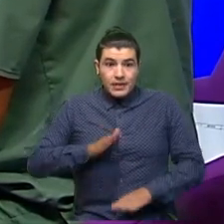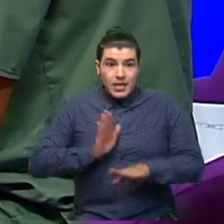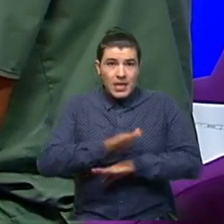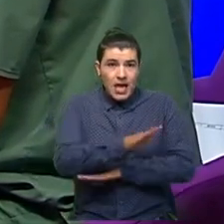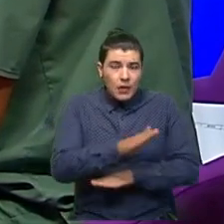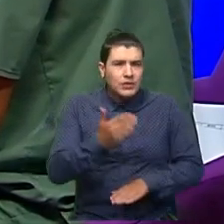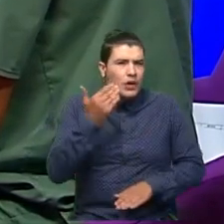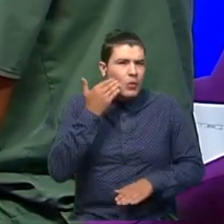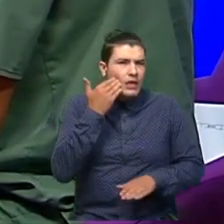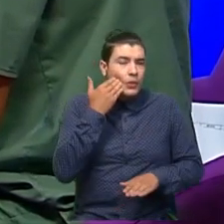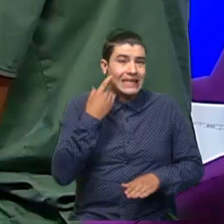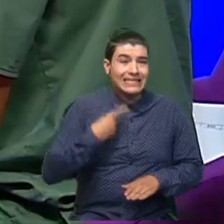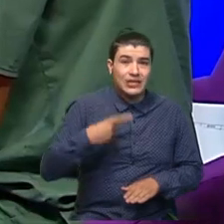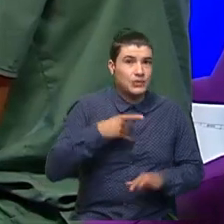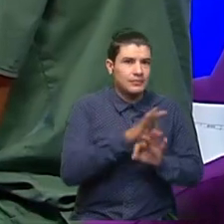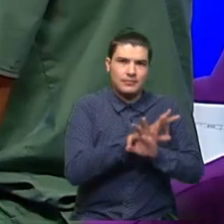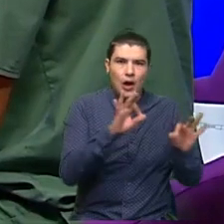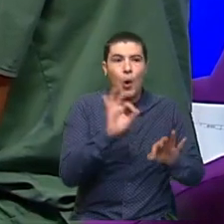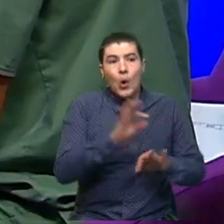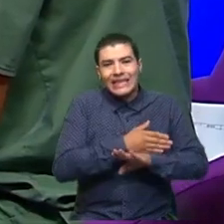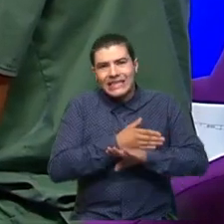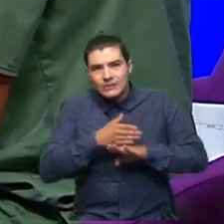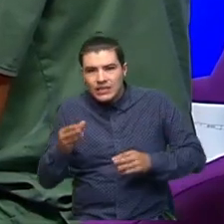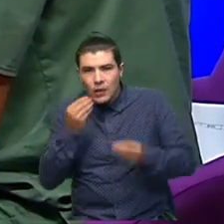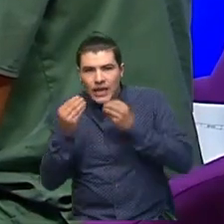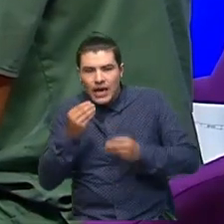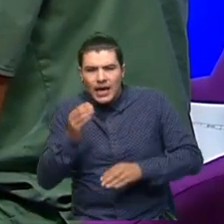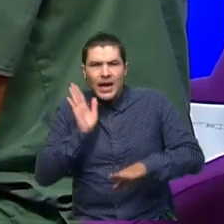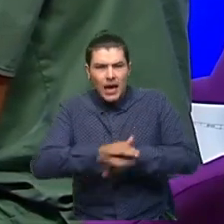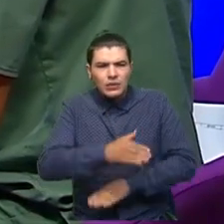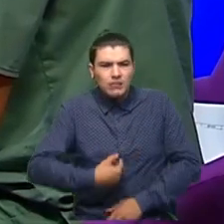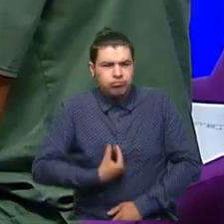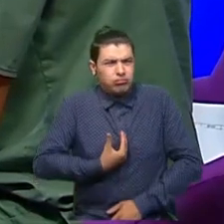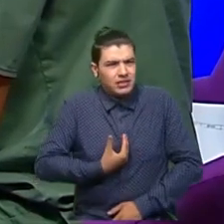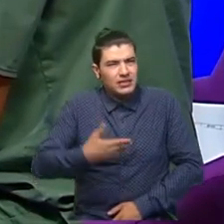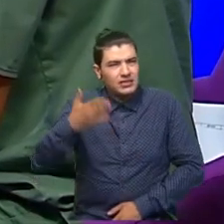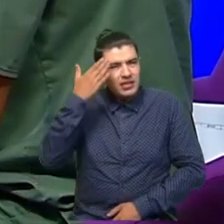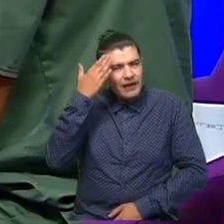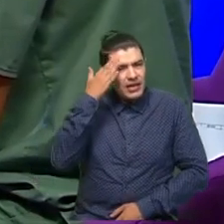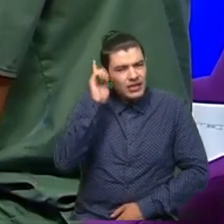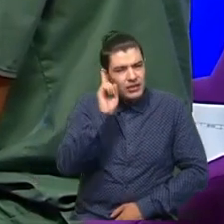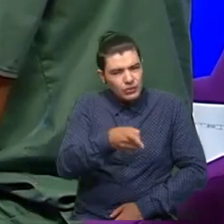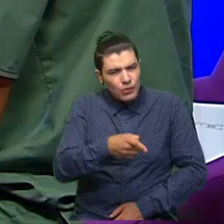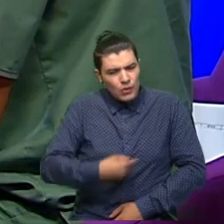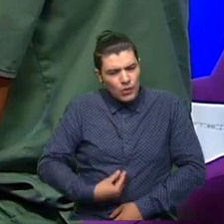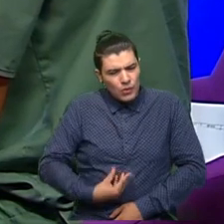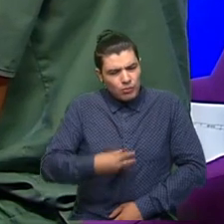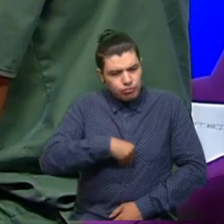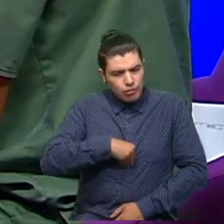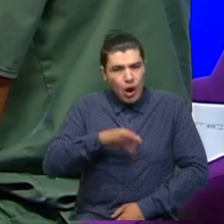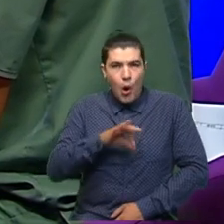ayunos prolongados o justamente después que nos alimentamos. Eso nos va a llevar a saber si la úlcera es más del antro gástrico o del